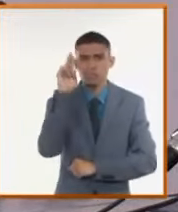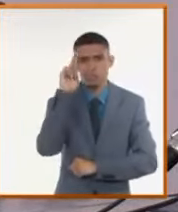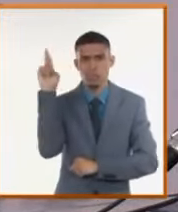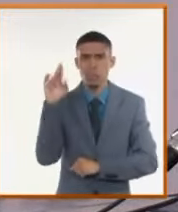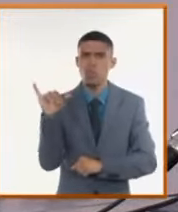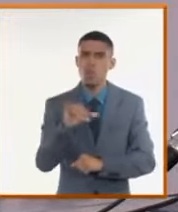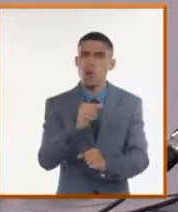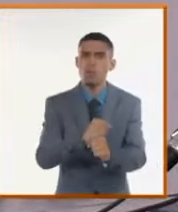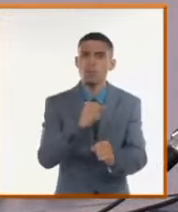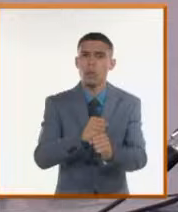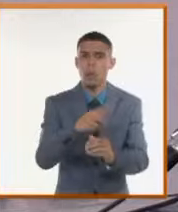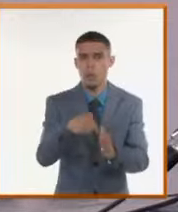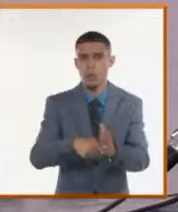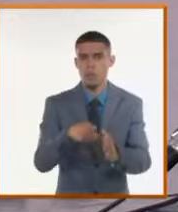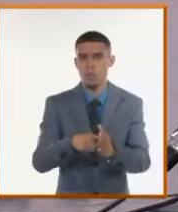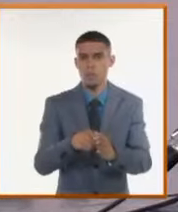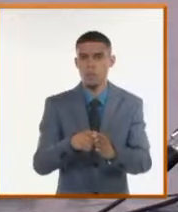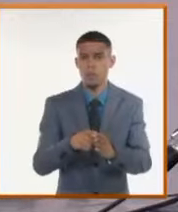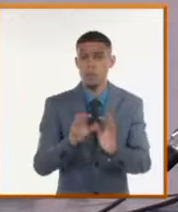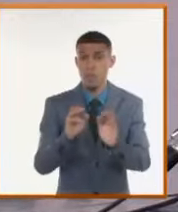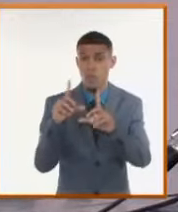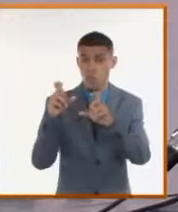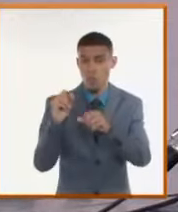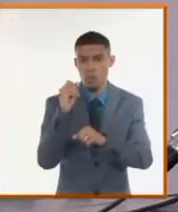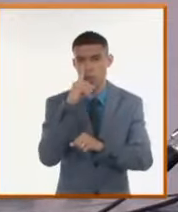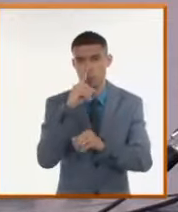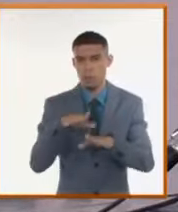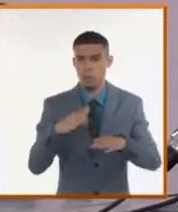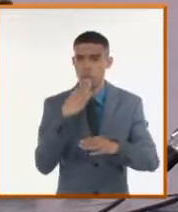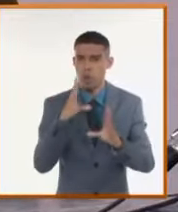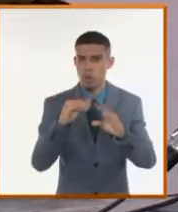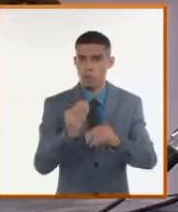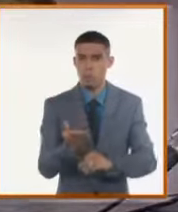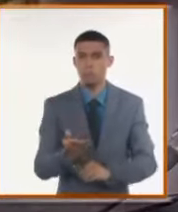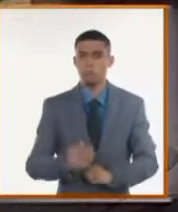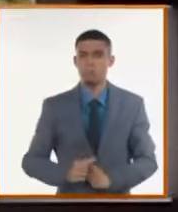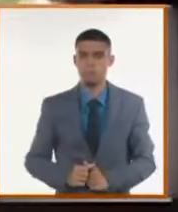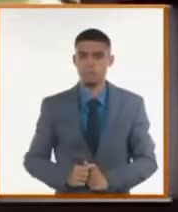transportistas cubanos con estas imágenes Nos despedimos Buenas